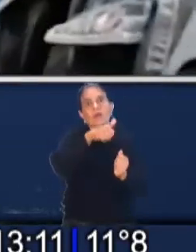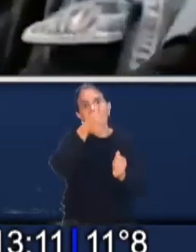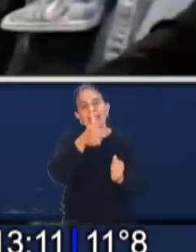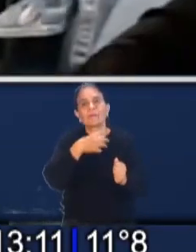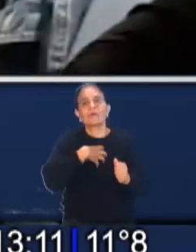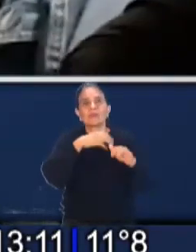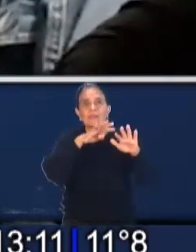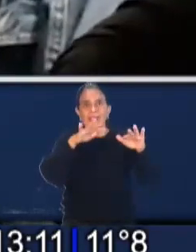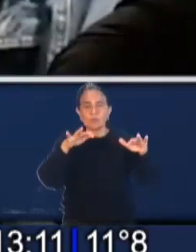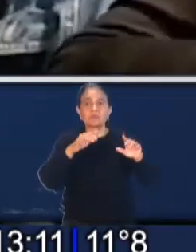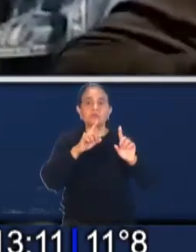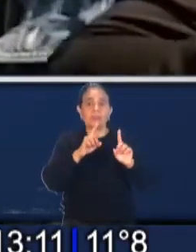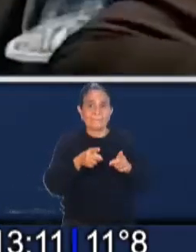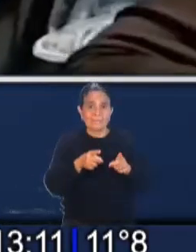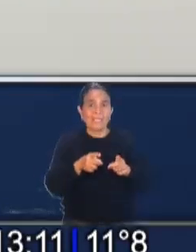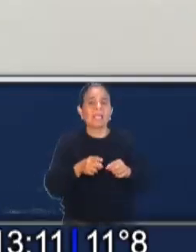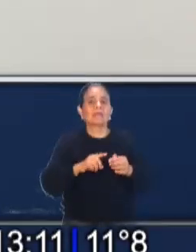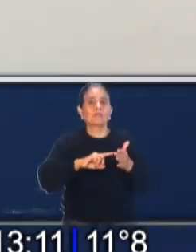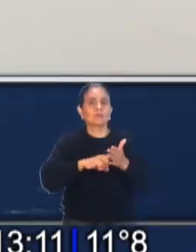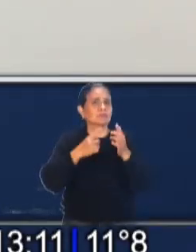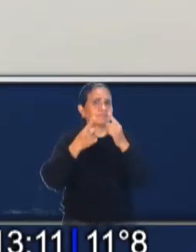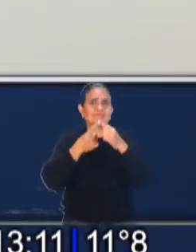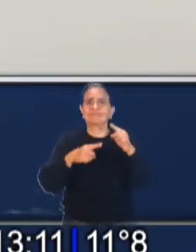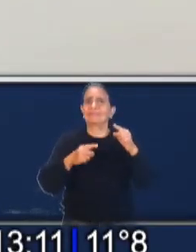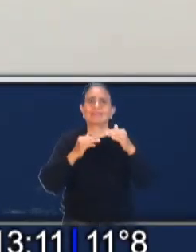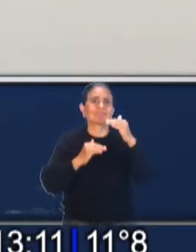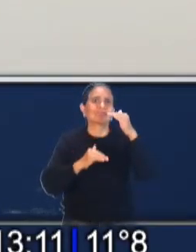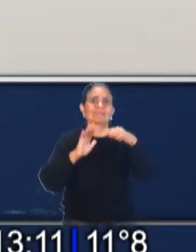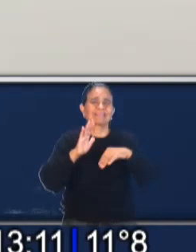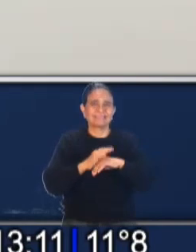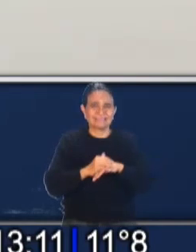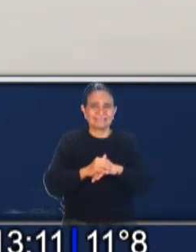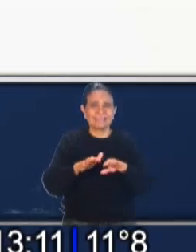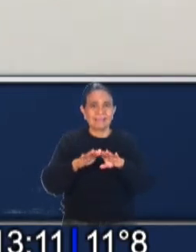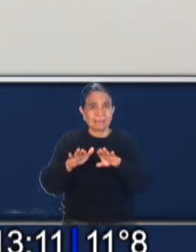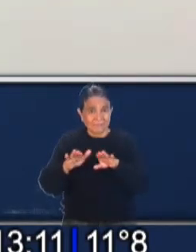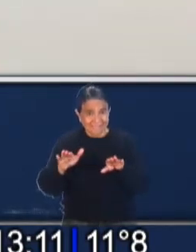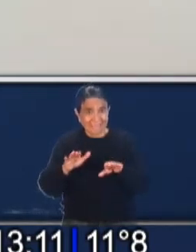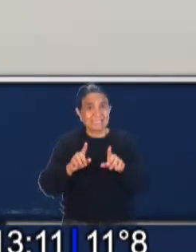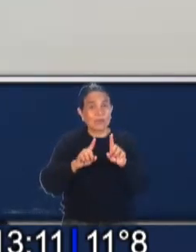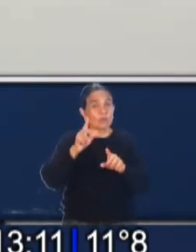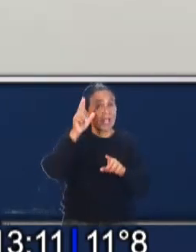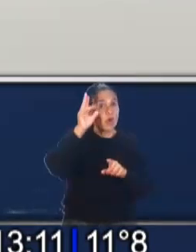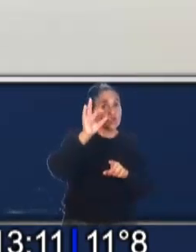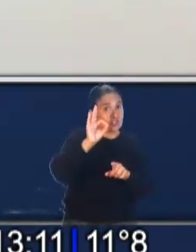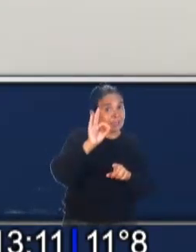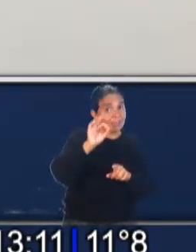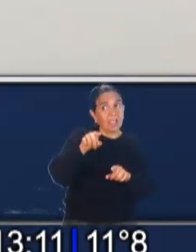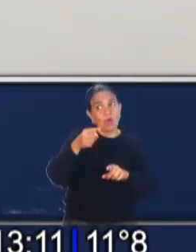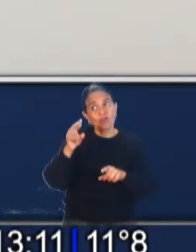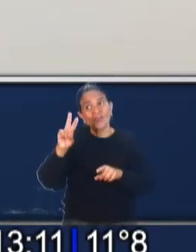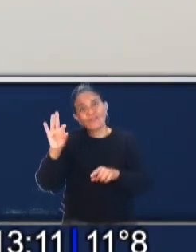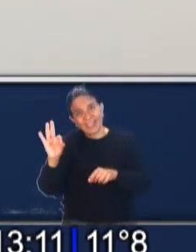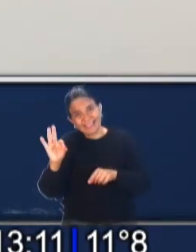bueno, la inmensa diferencia en los alumnos. Tuvimos mesas donde ganamos por 80 a 20. Sí. Creo